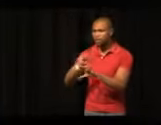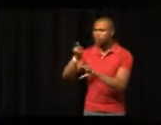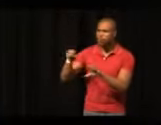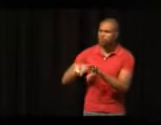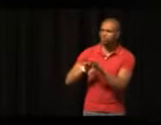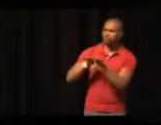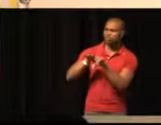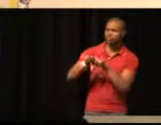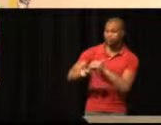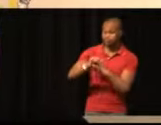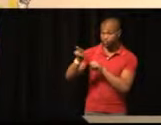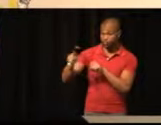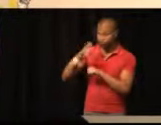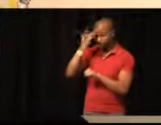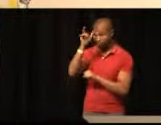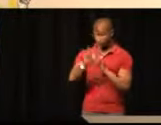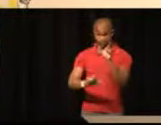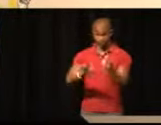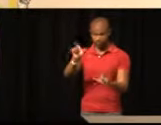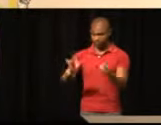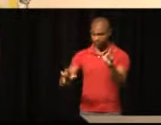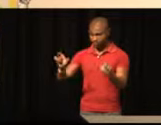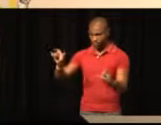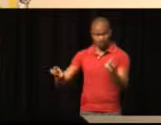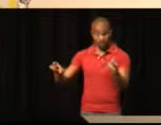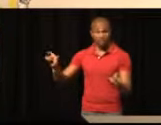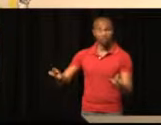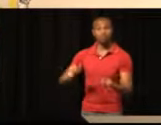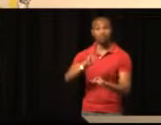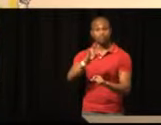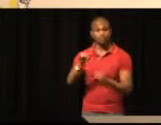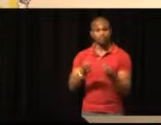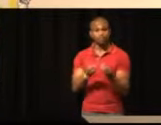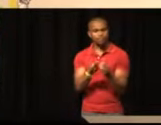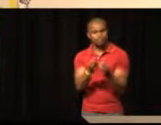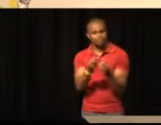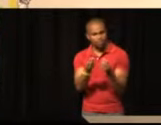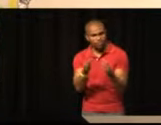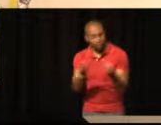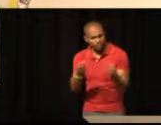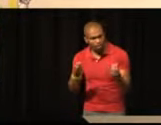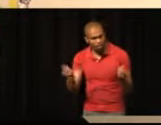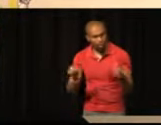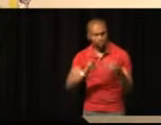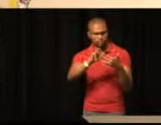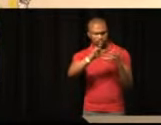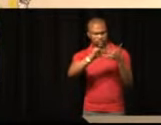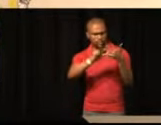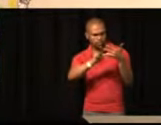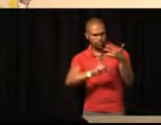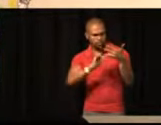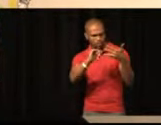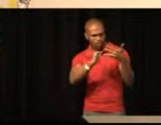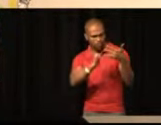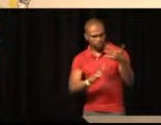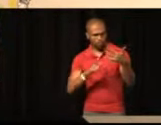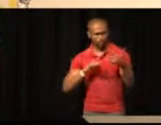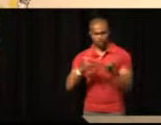participación en el sentido de la formación para la ciudadanía, él va a sensibilizar los diversos